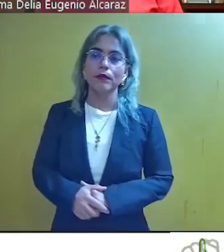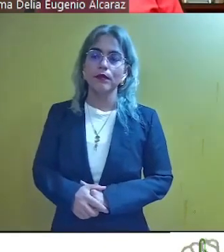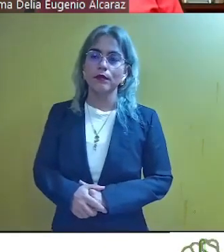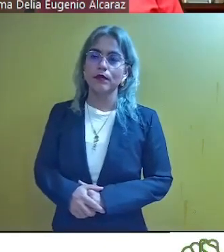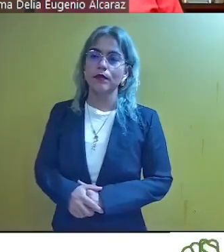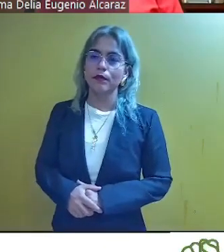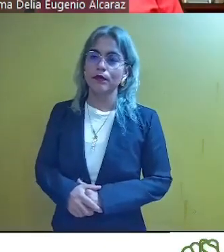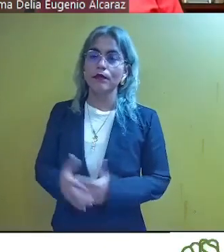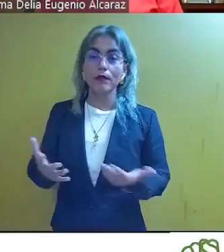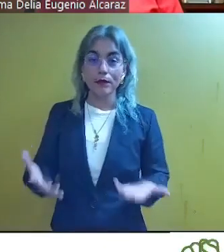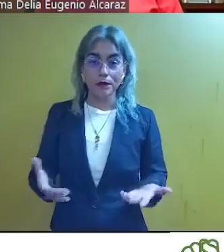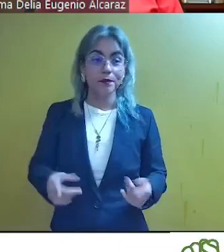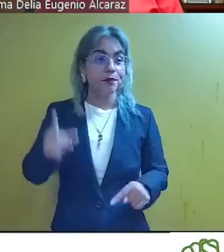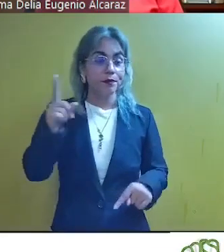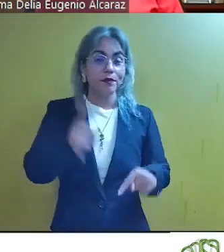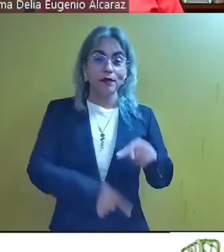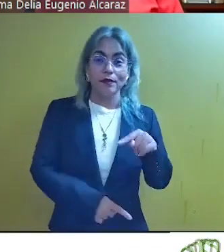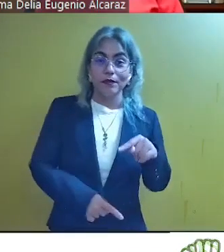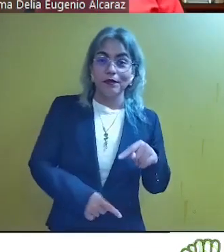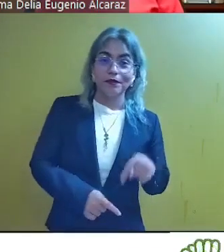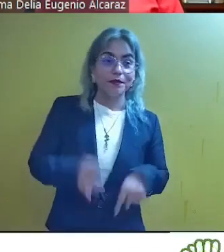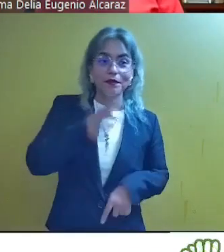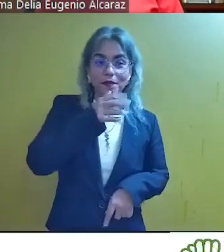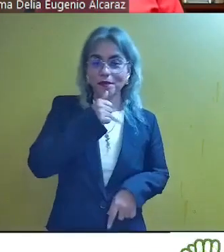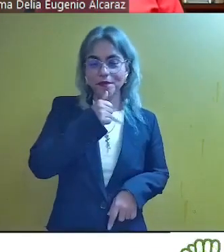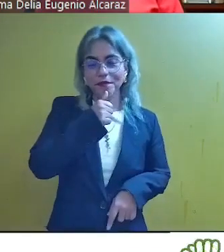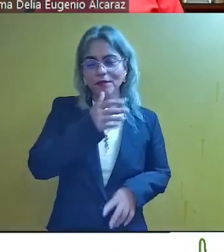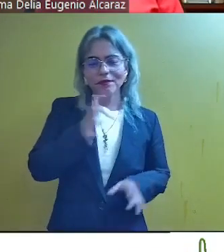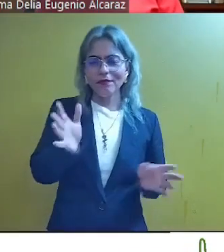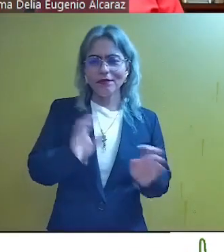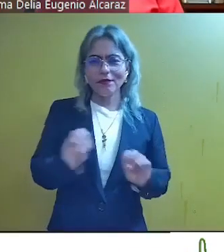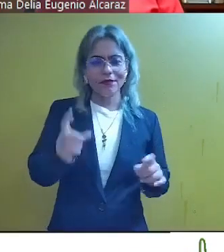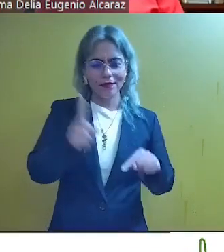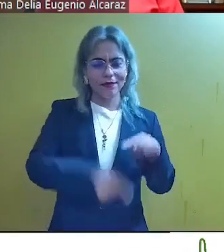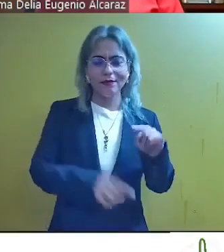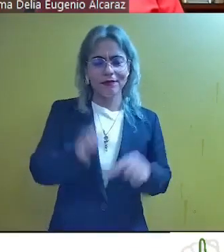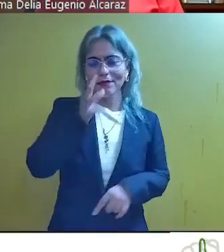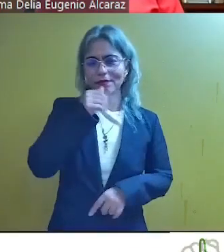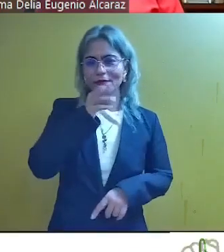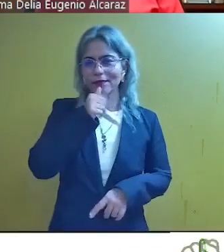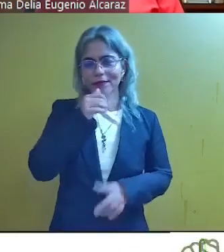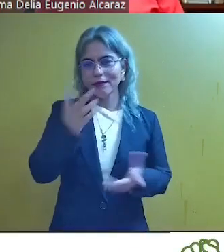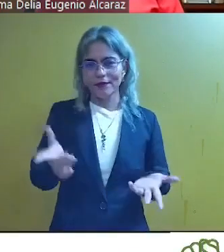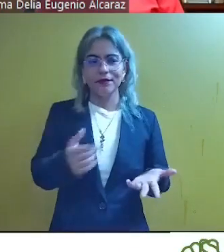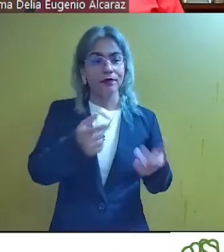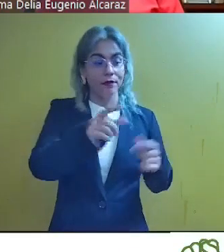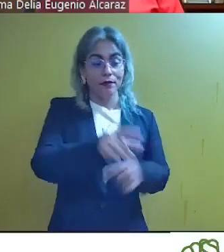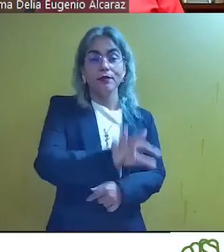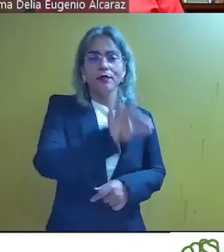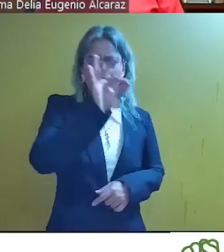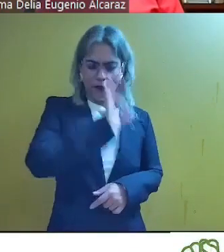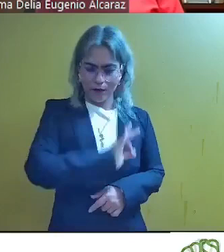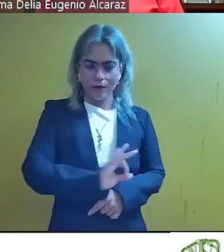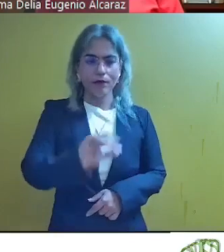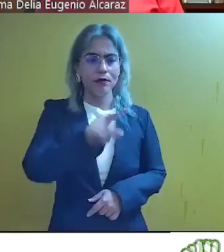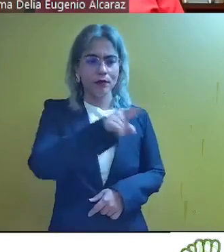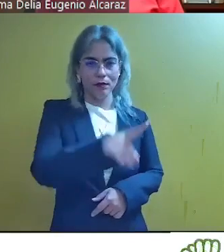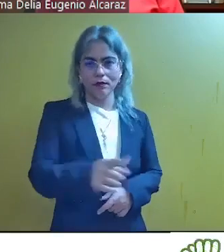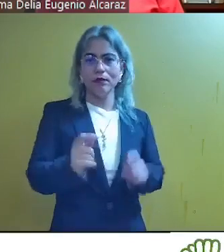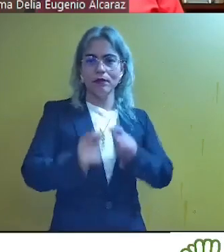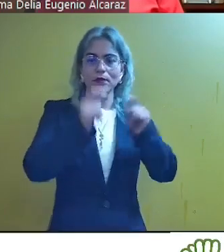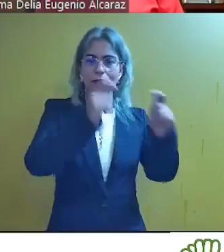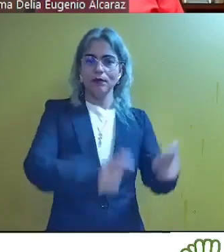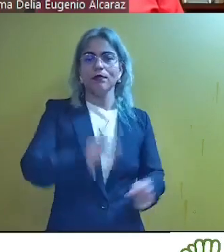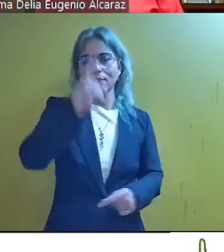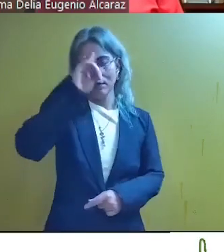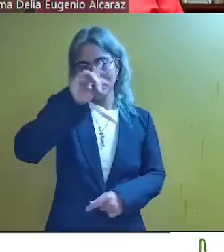de la restricción, impedimento o inelegibilidad de la ciudadana cuestionada para ser presidenta del Consejo Distrital Electoral, lo cual